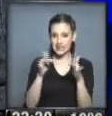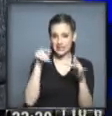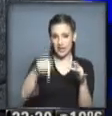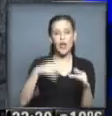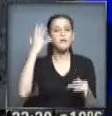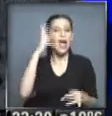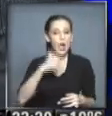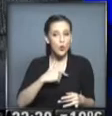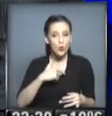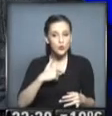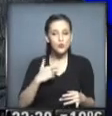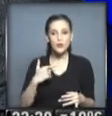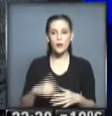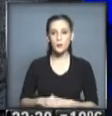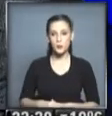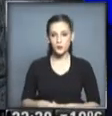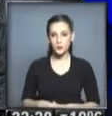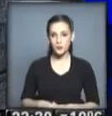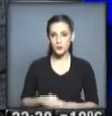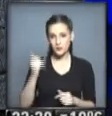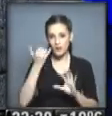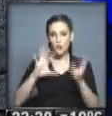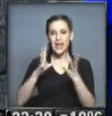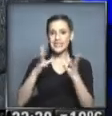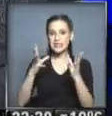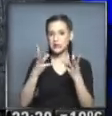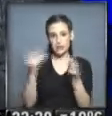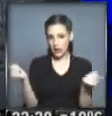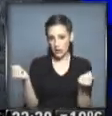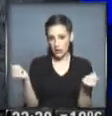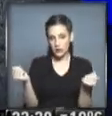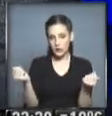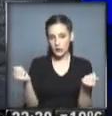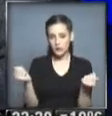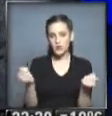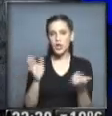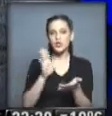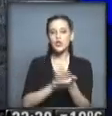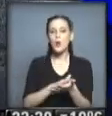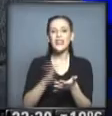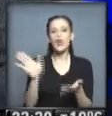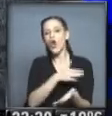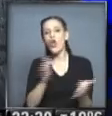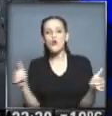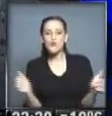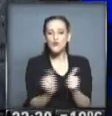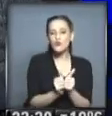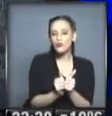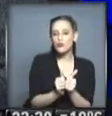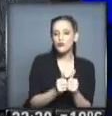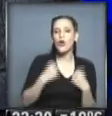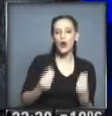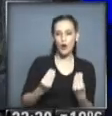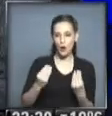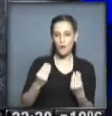gusta decir, no para extender esto, pero como a modo de cierre también, ver que la creación colectiva existía, cómo la tecnología viene